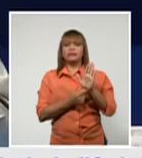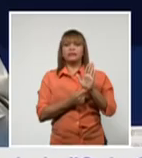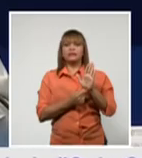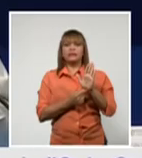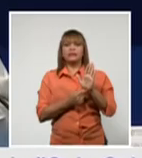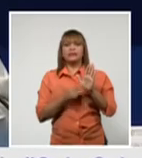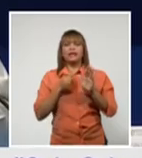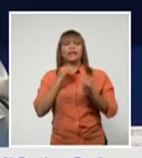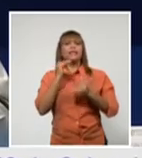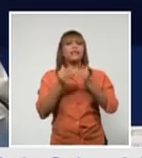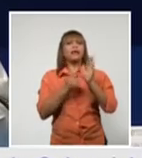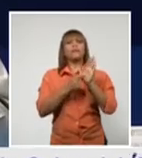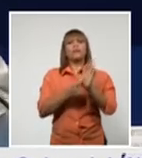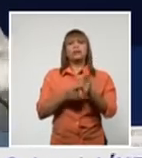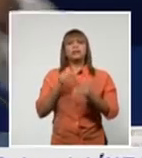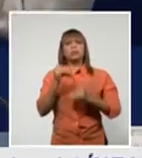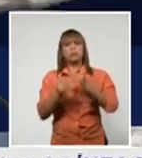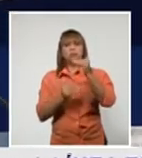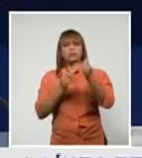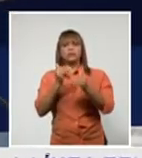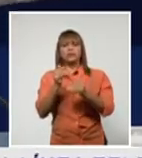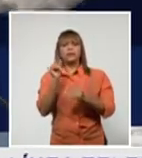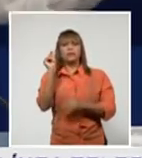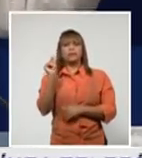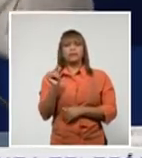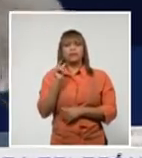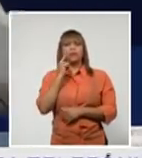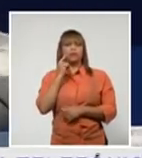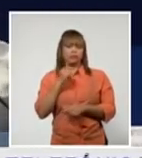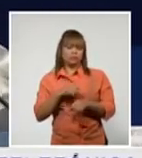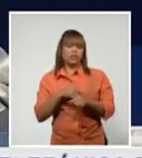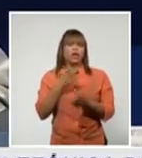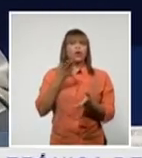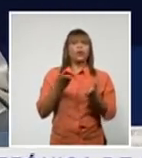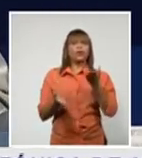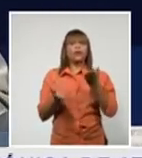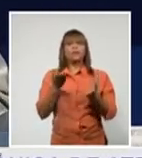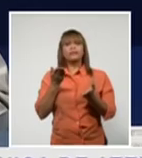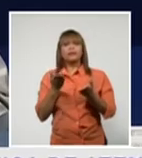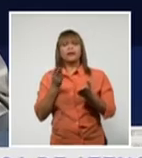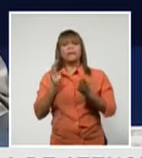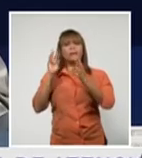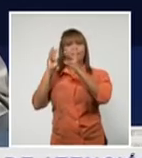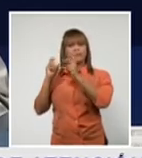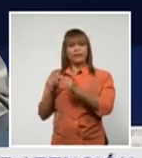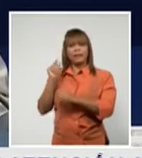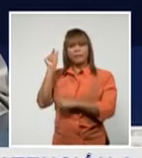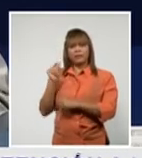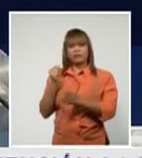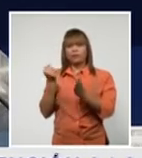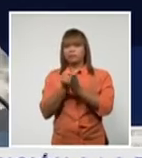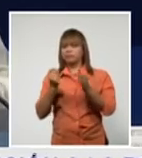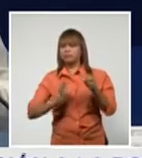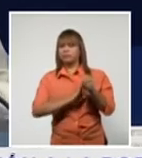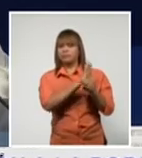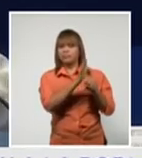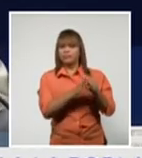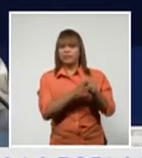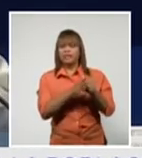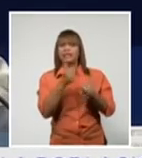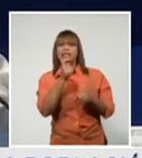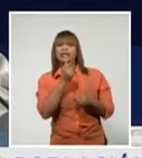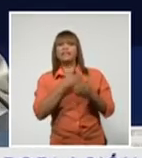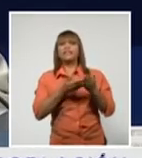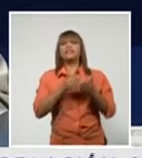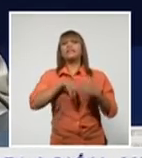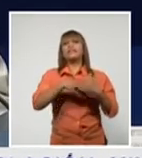los pacientes, el cumplimiento del tiempo, en correspondencia con la cantidad de casos que se diagnosticaron 10 días antes.